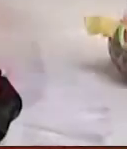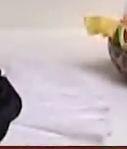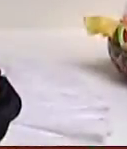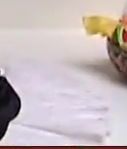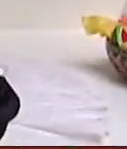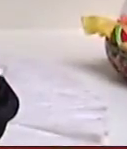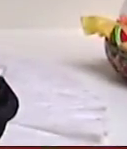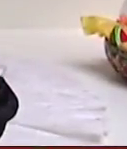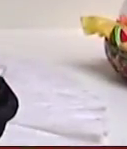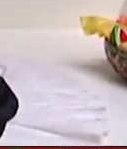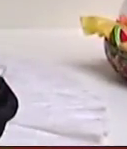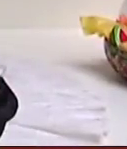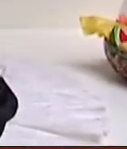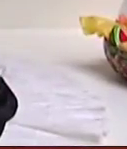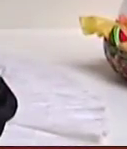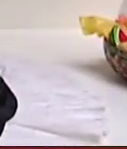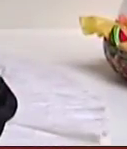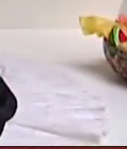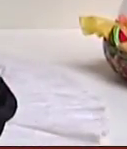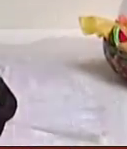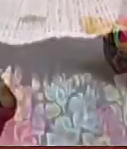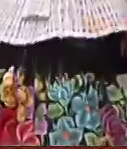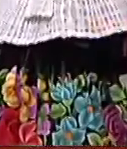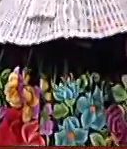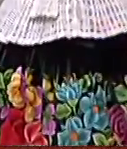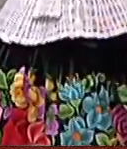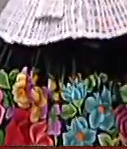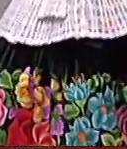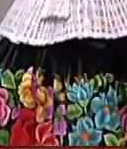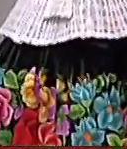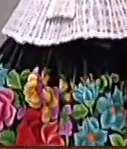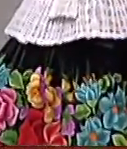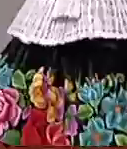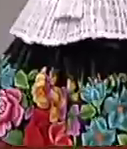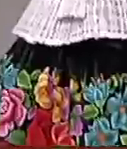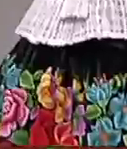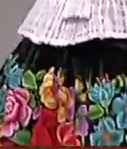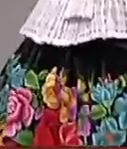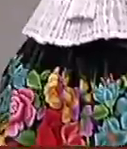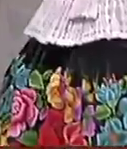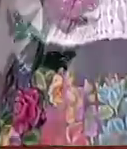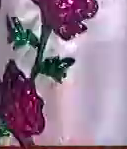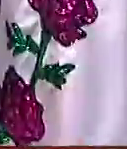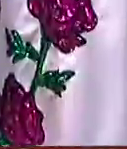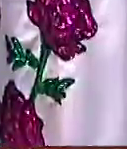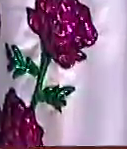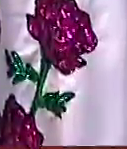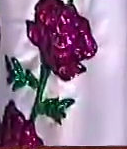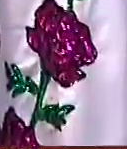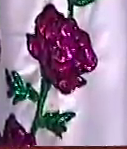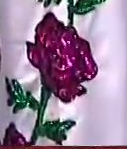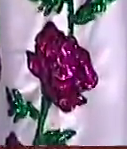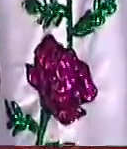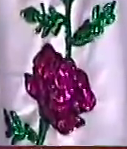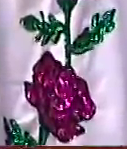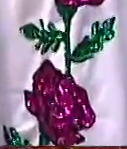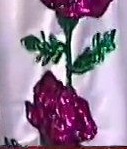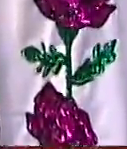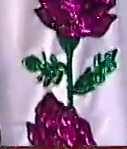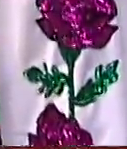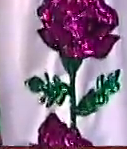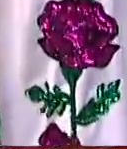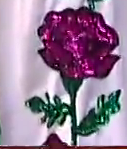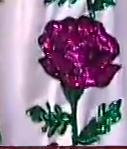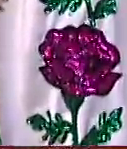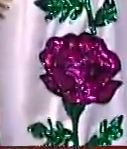son 5 amplias y ostentan olanes de tul bordados a mano a la manera de las mantillas españolas. Se muestra también un mantón utilizado en la danza